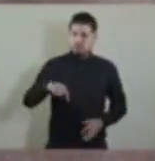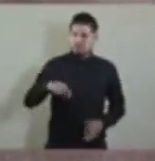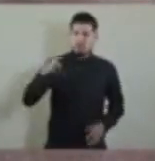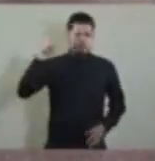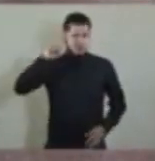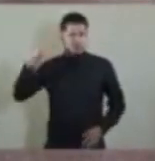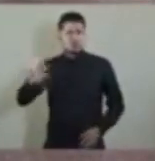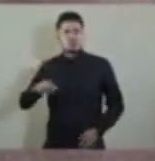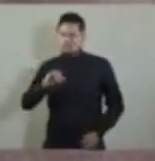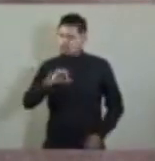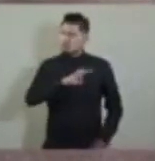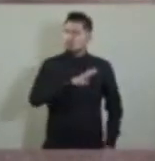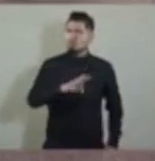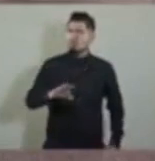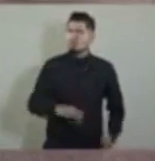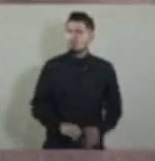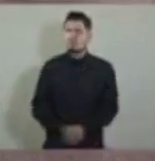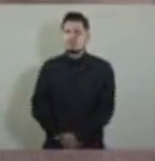Sí se pudo.